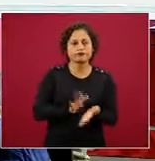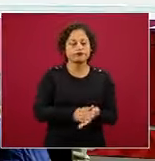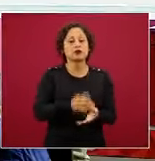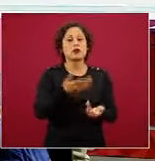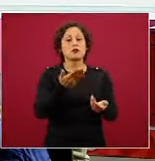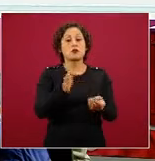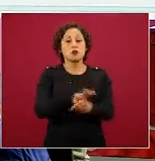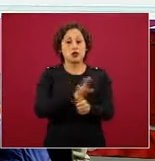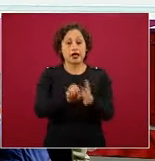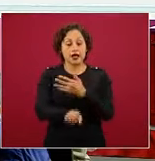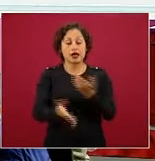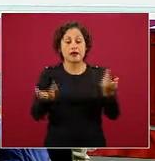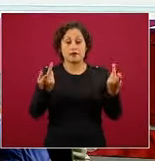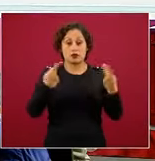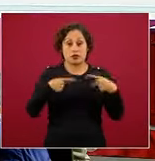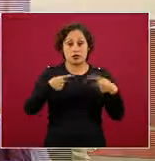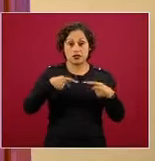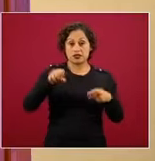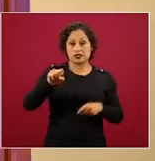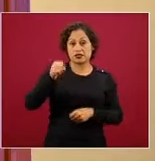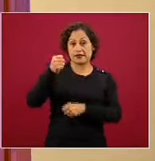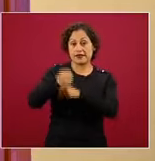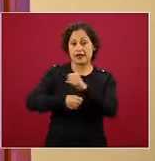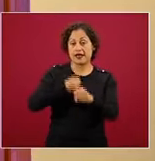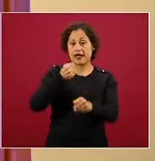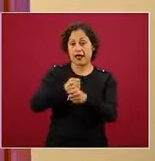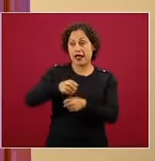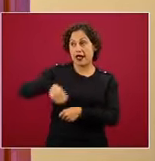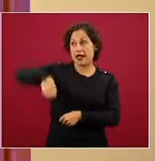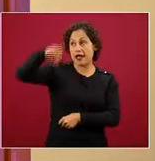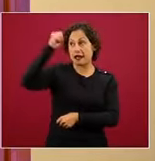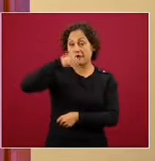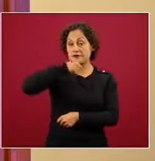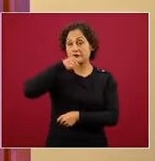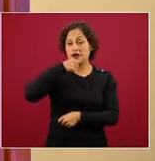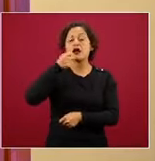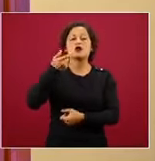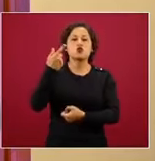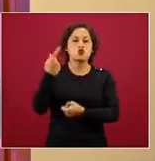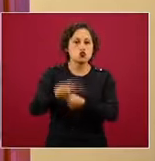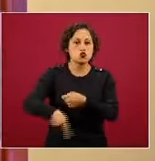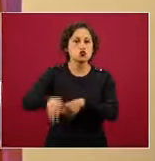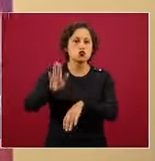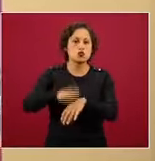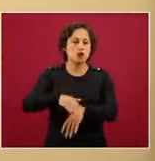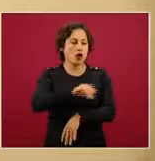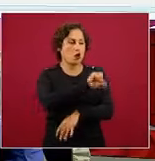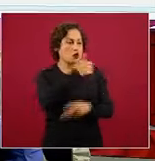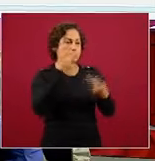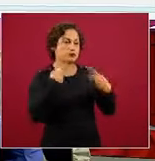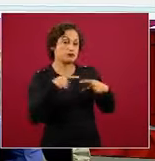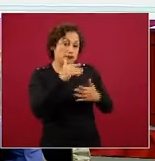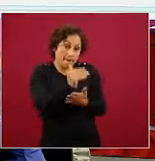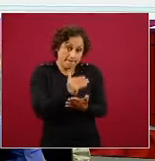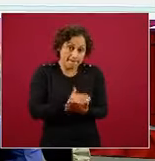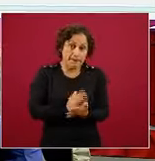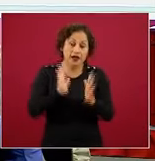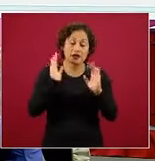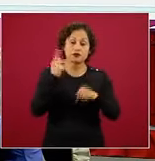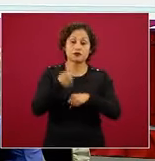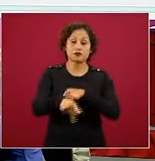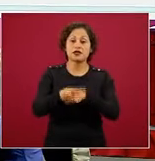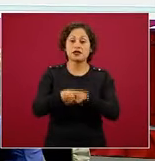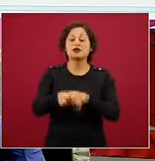más de 60 años con respecto al común de la población y más si estamos además afectados por alguna